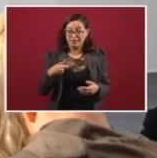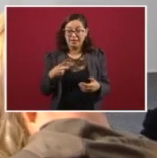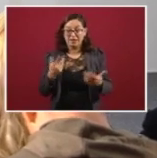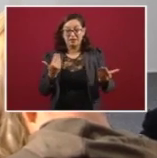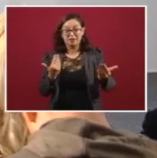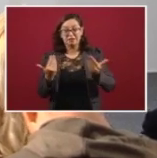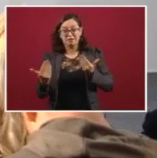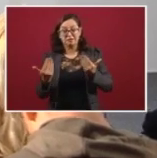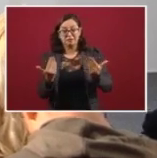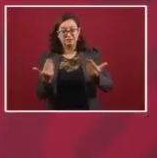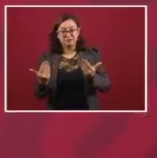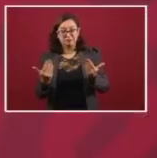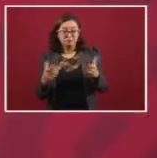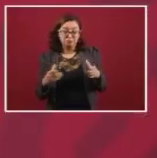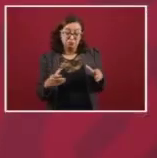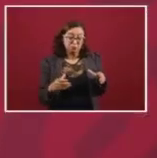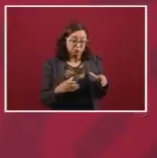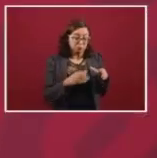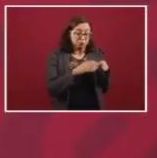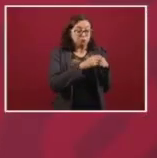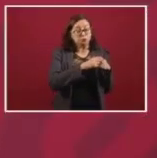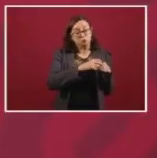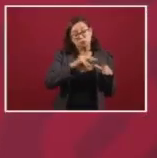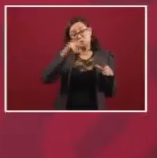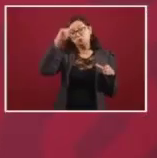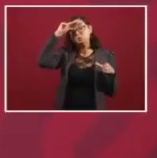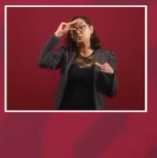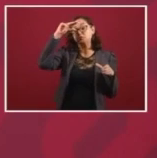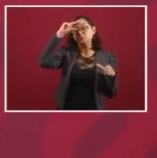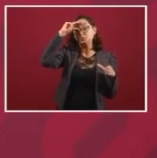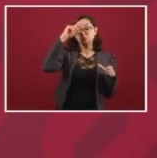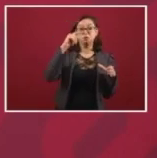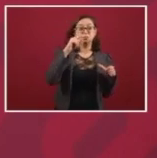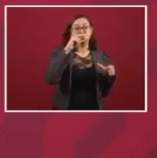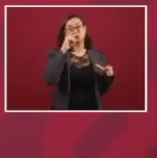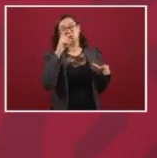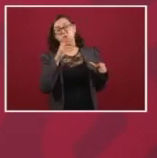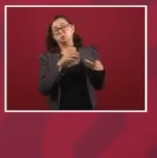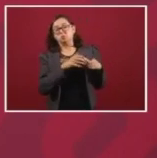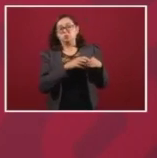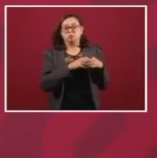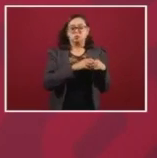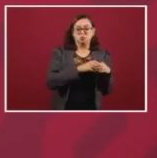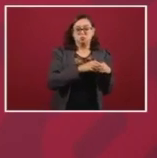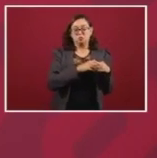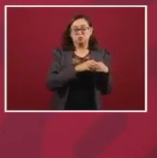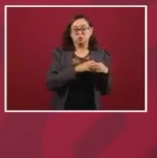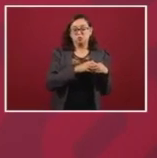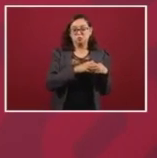los tecnócratas un poco progres,